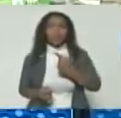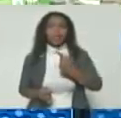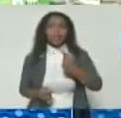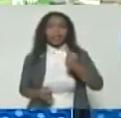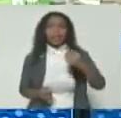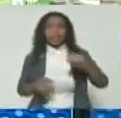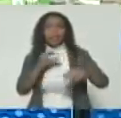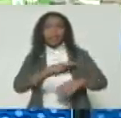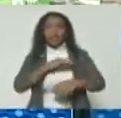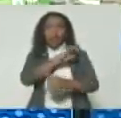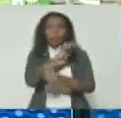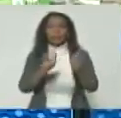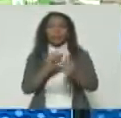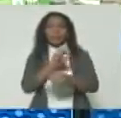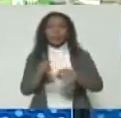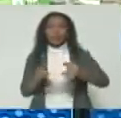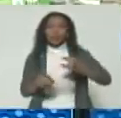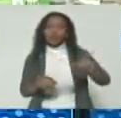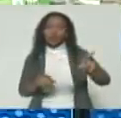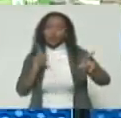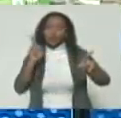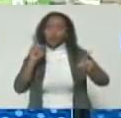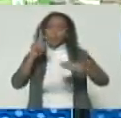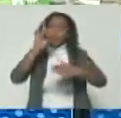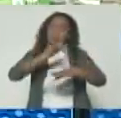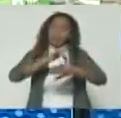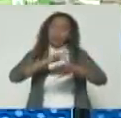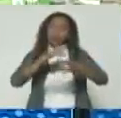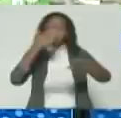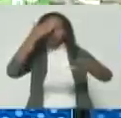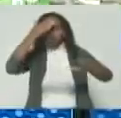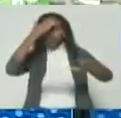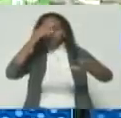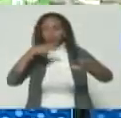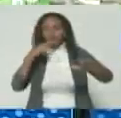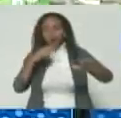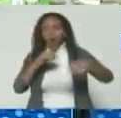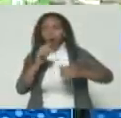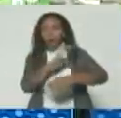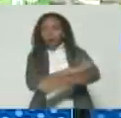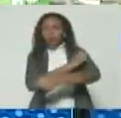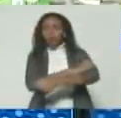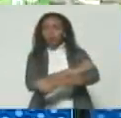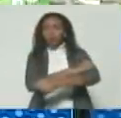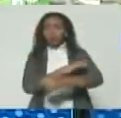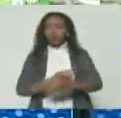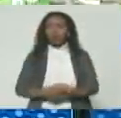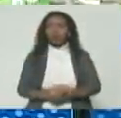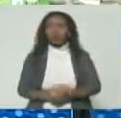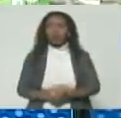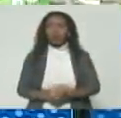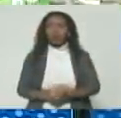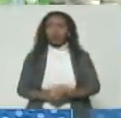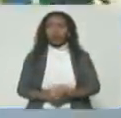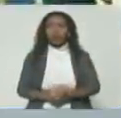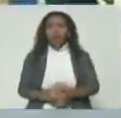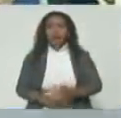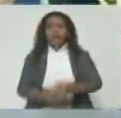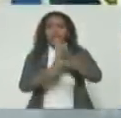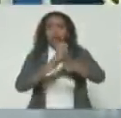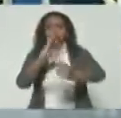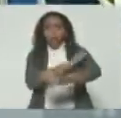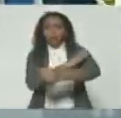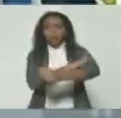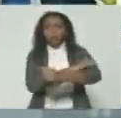Señora vicepresidenta, usted estaba presente. Uno de los opositores, de los líderes opositores.